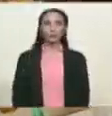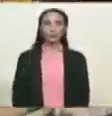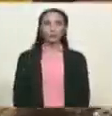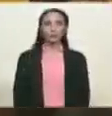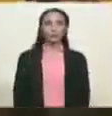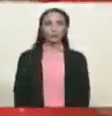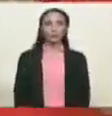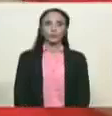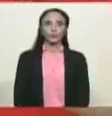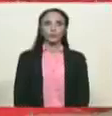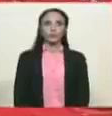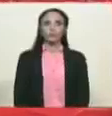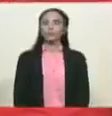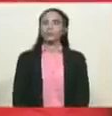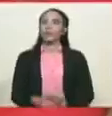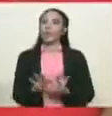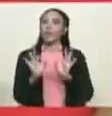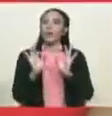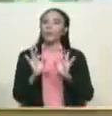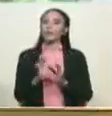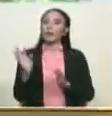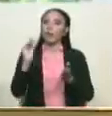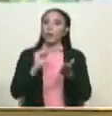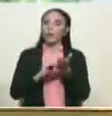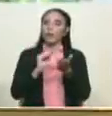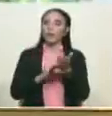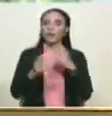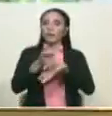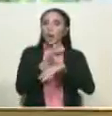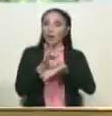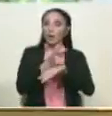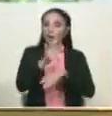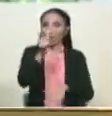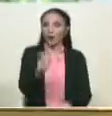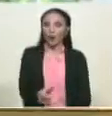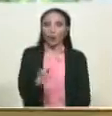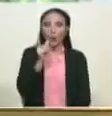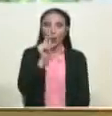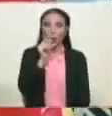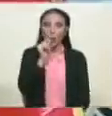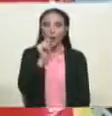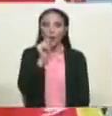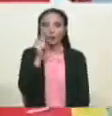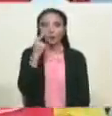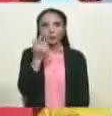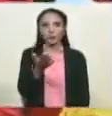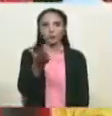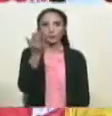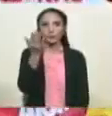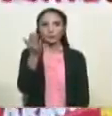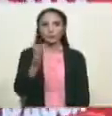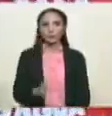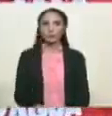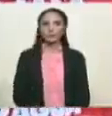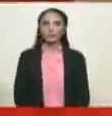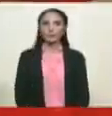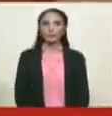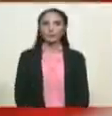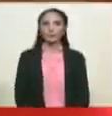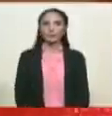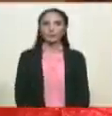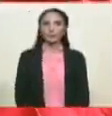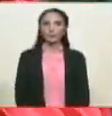Bueno, un saludo especial nuevamente a nuestro gobernador Marco Torres, Rodolfo Marcos